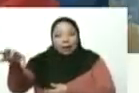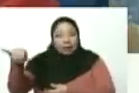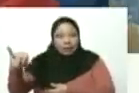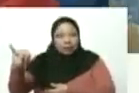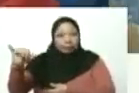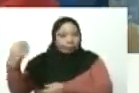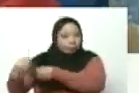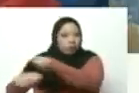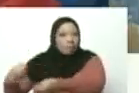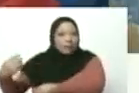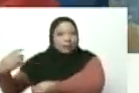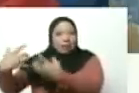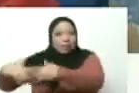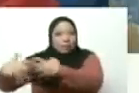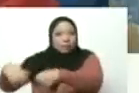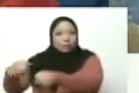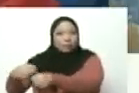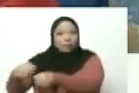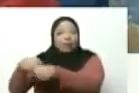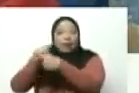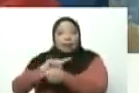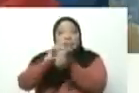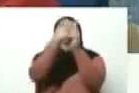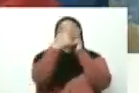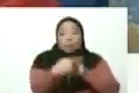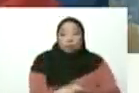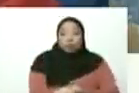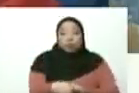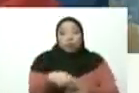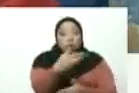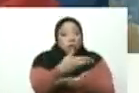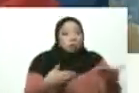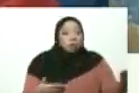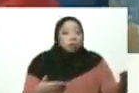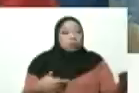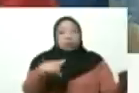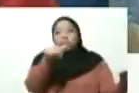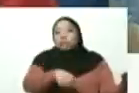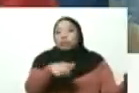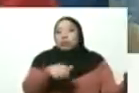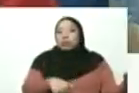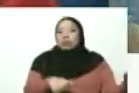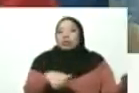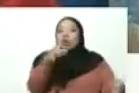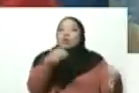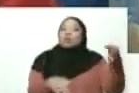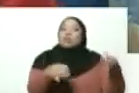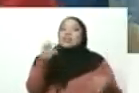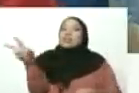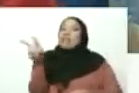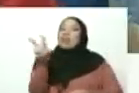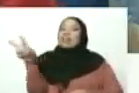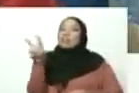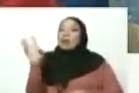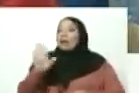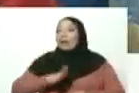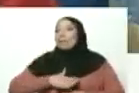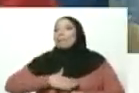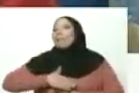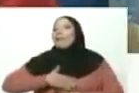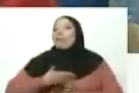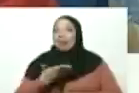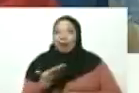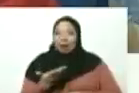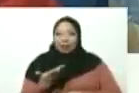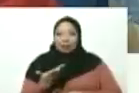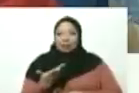al ser vendidos o transferidos a la capital markets estos títulos dejaron de estar bajo la jurisdicción venezolana y